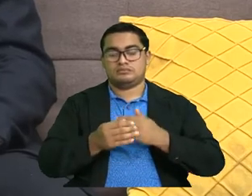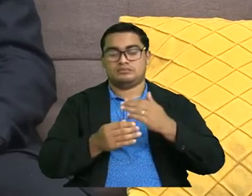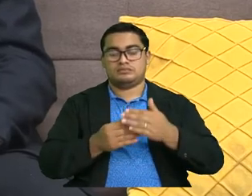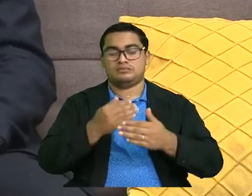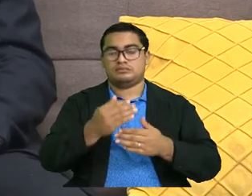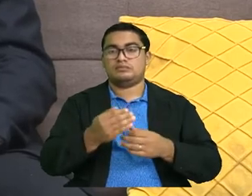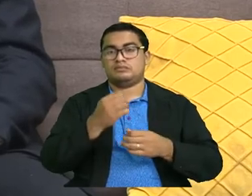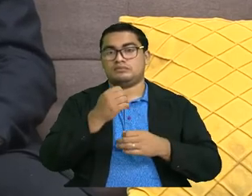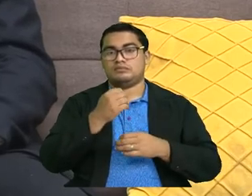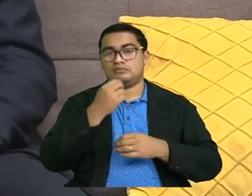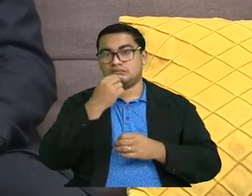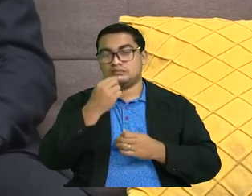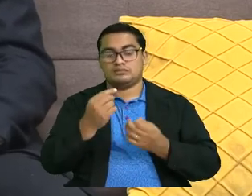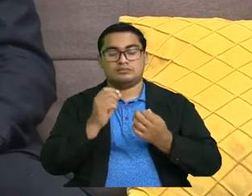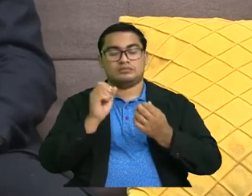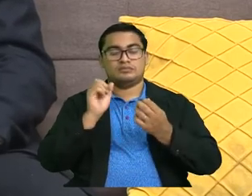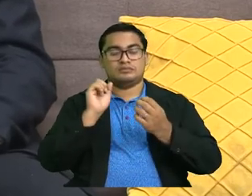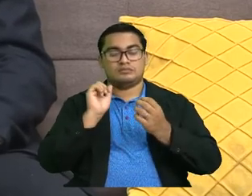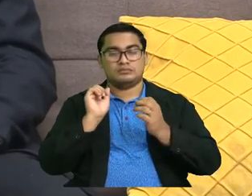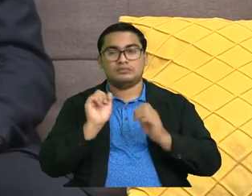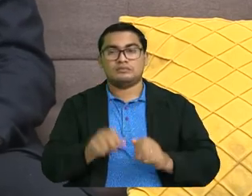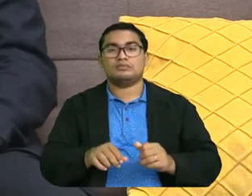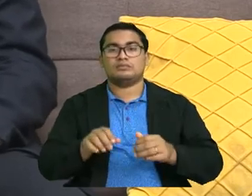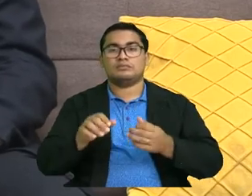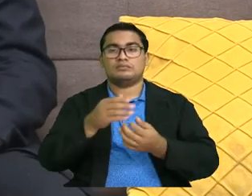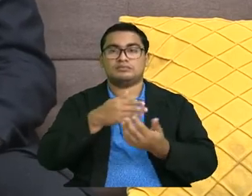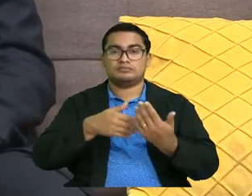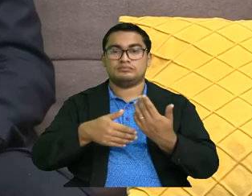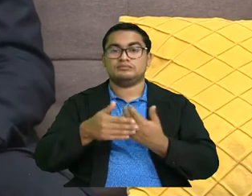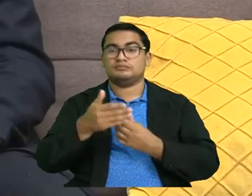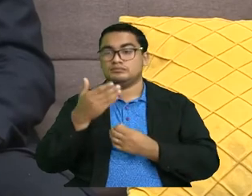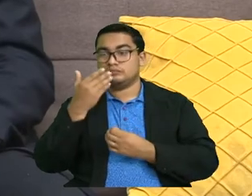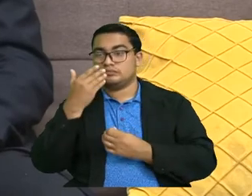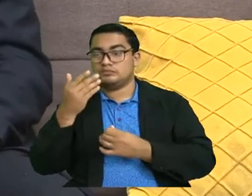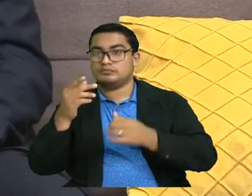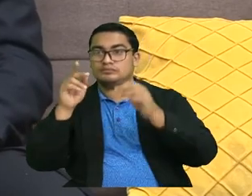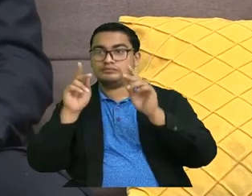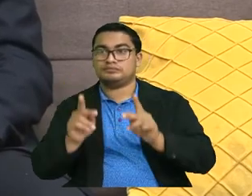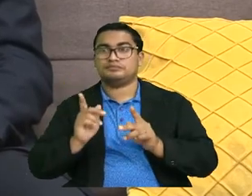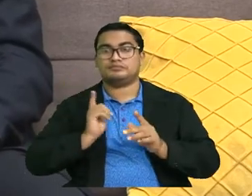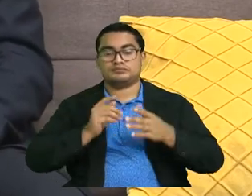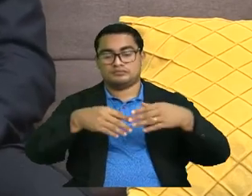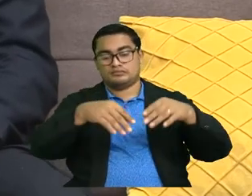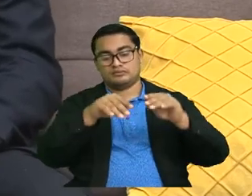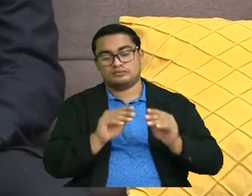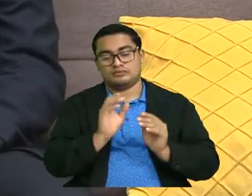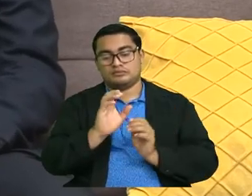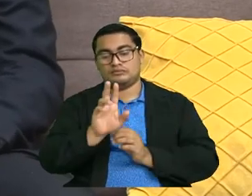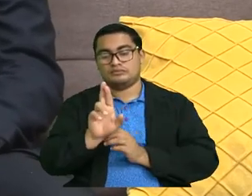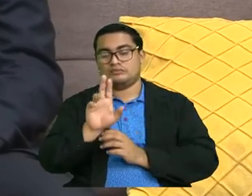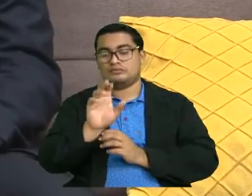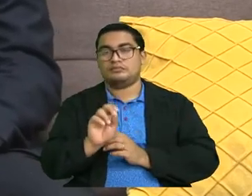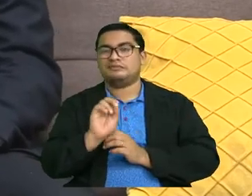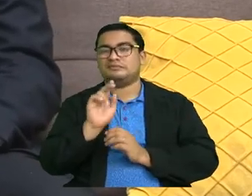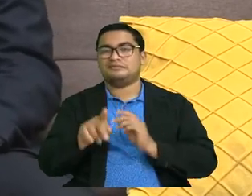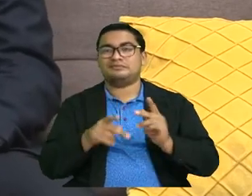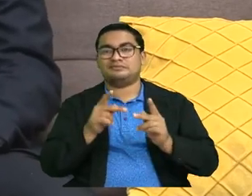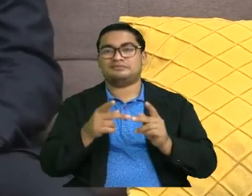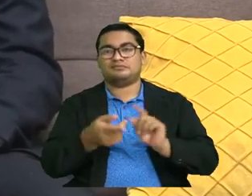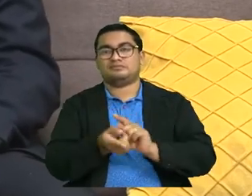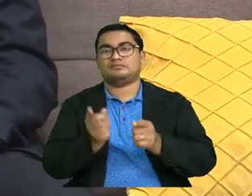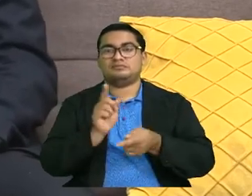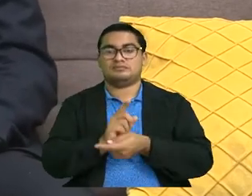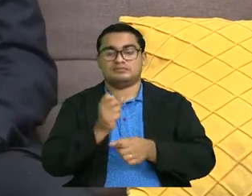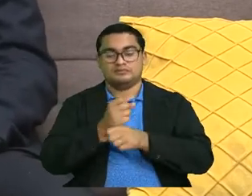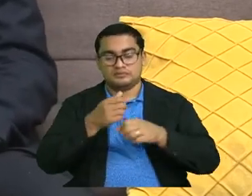cuando vos podés establecer ese vínculo con un buen proveedor que te da un buen servicio, porque vos lo que vas a hacer nada más es la transformación.